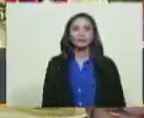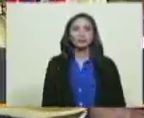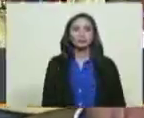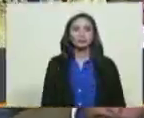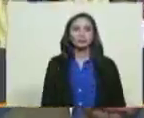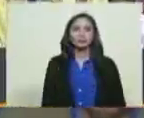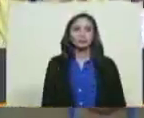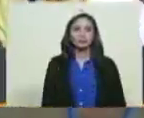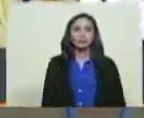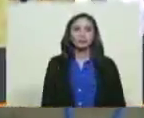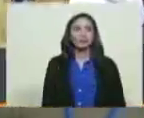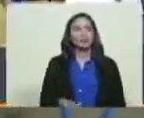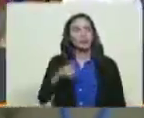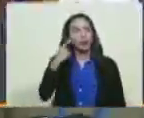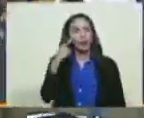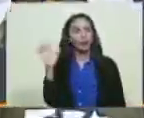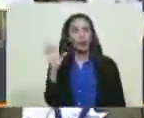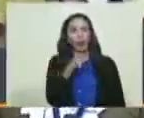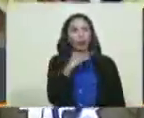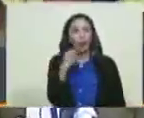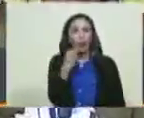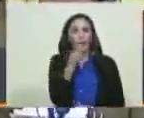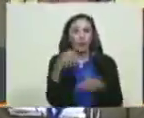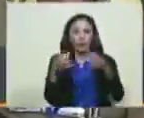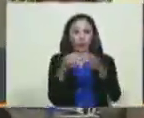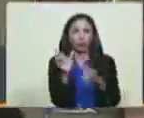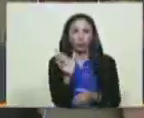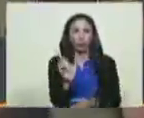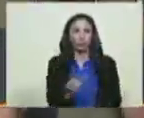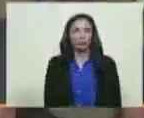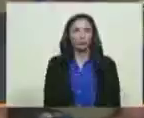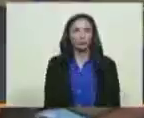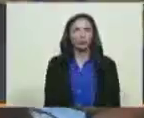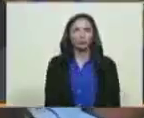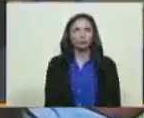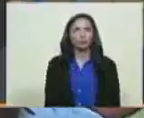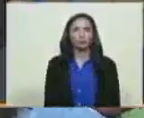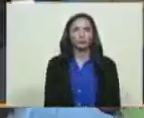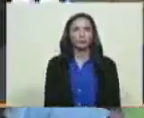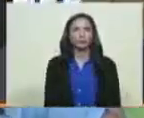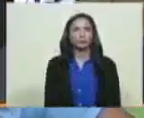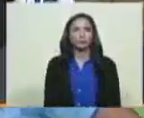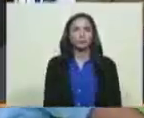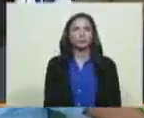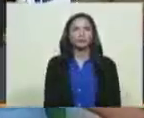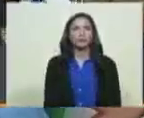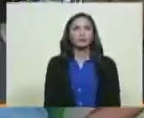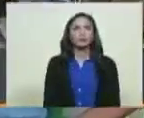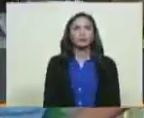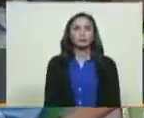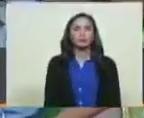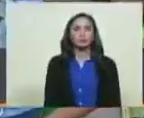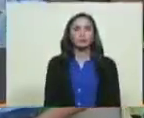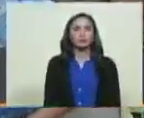yo creo que la jp sube fíjense ustedes ameliach experto organizativo